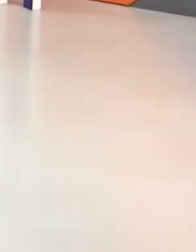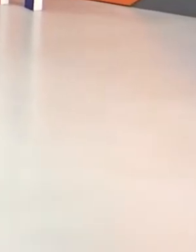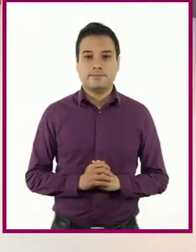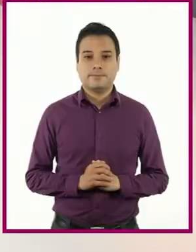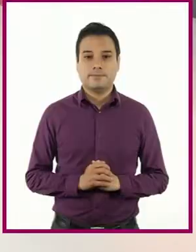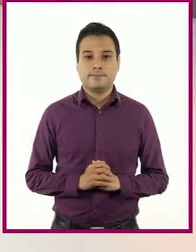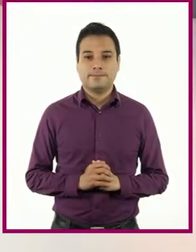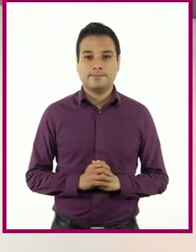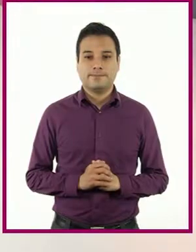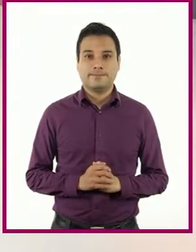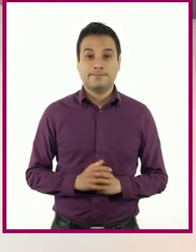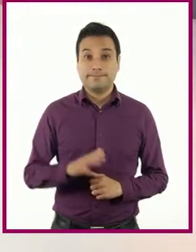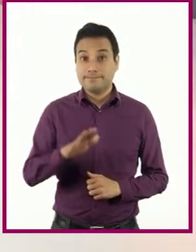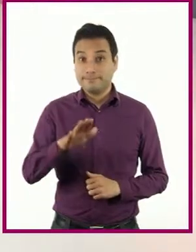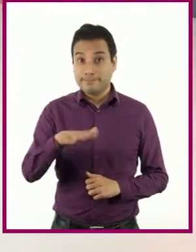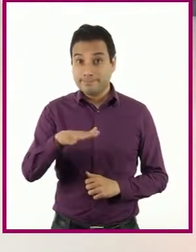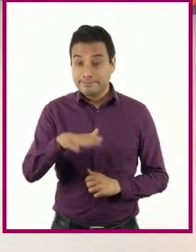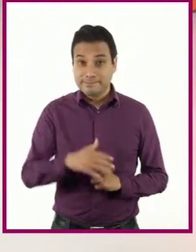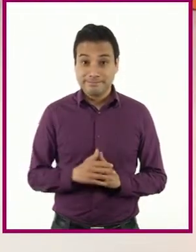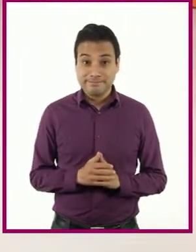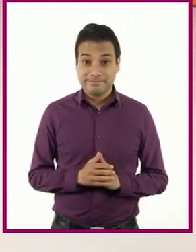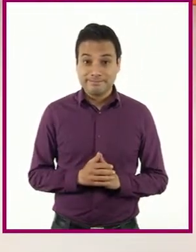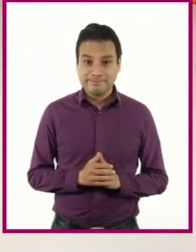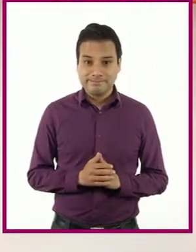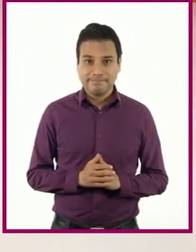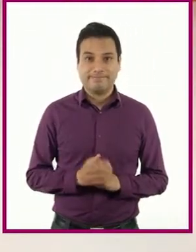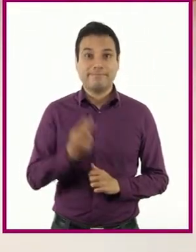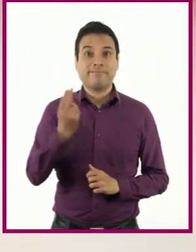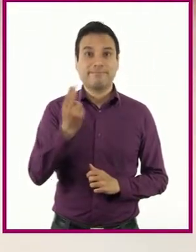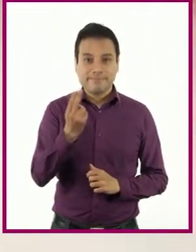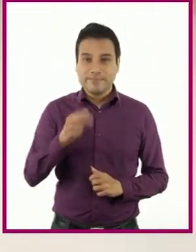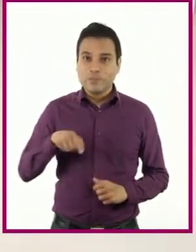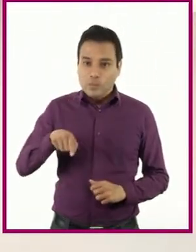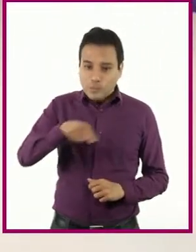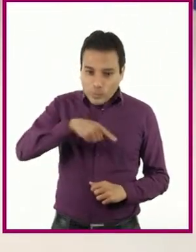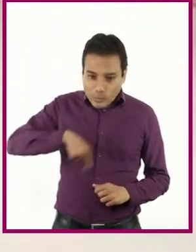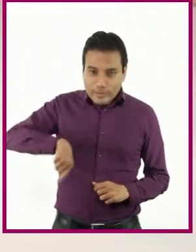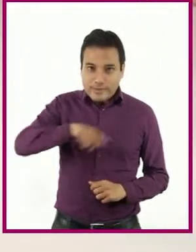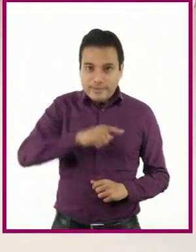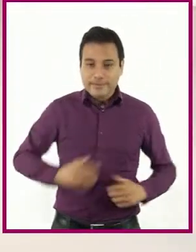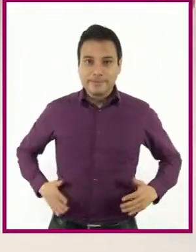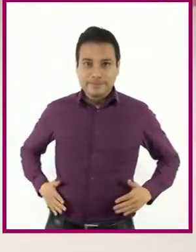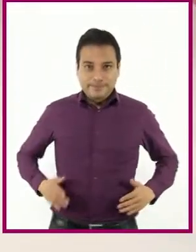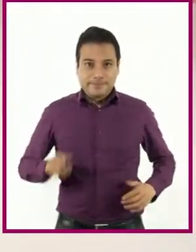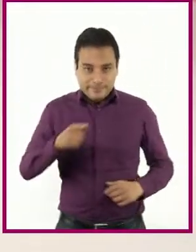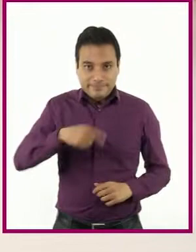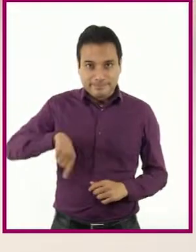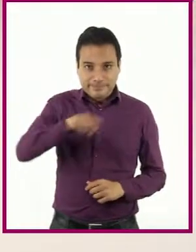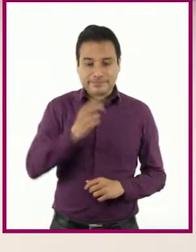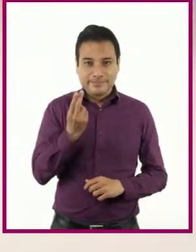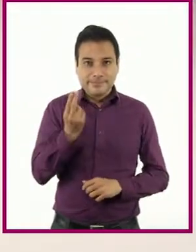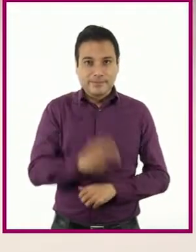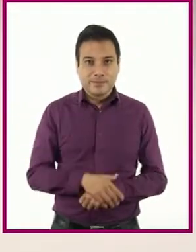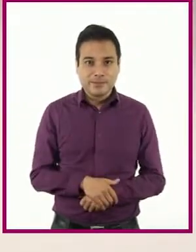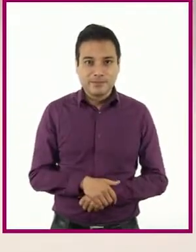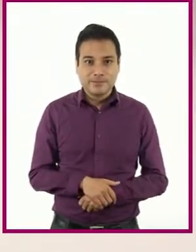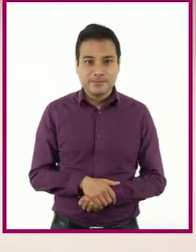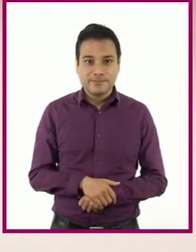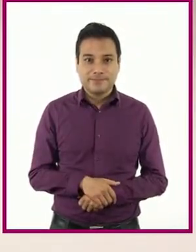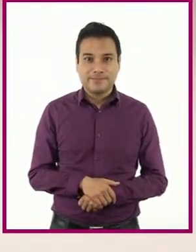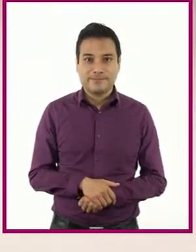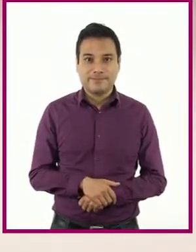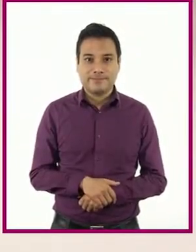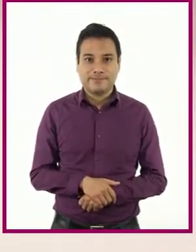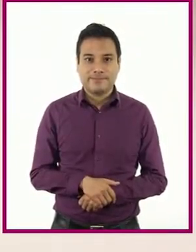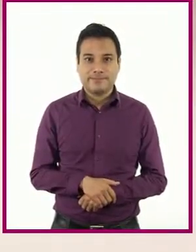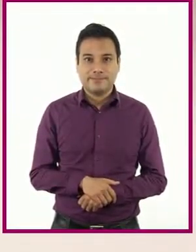Enrique, tienes que hacer girar el aro, mover la cadera de derecha a izquierda y adelante a atrás para que no